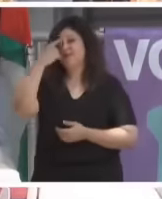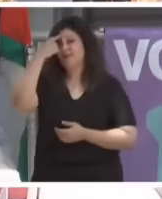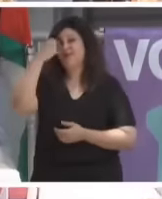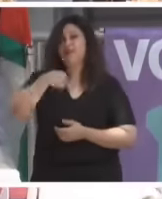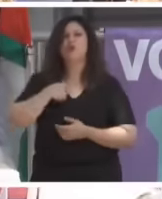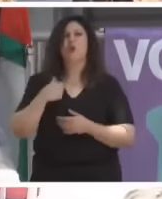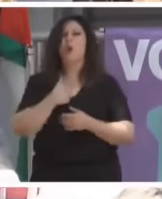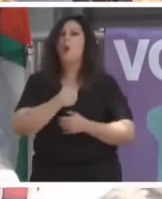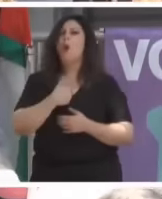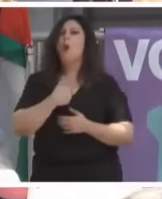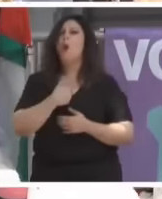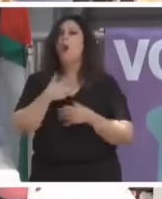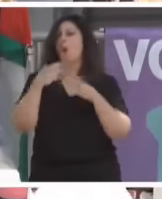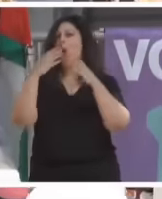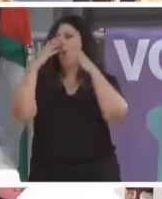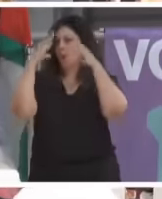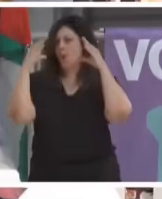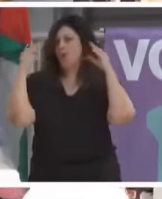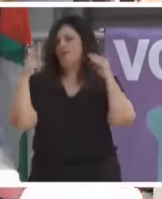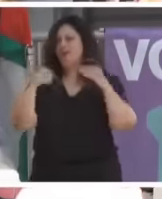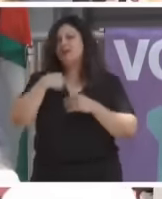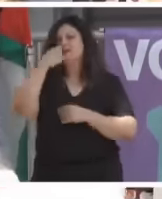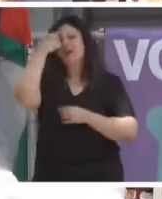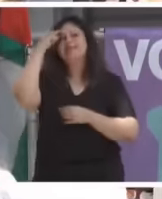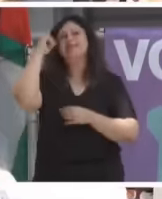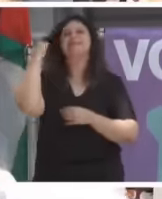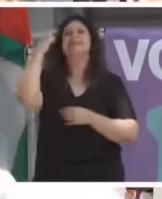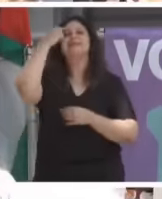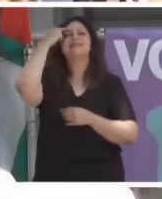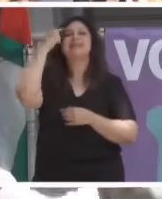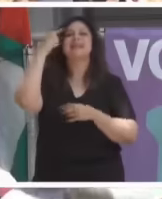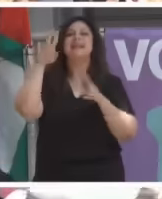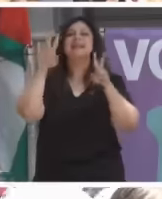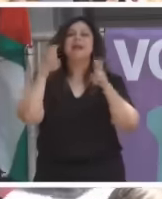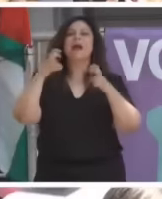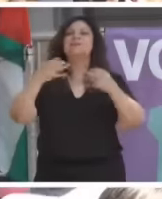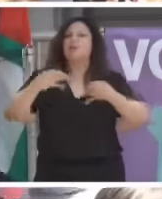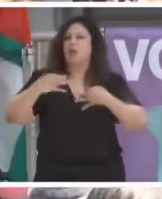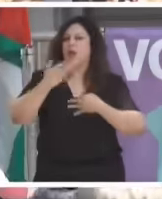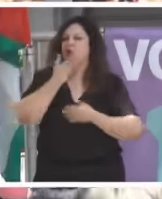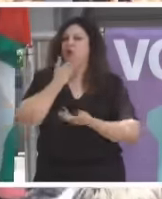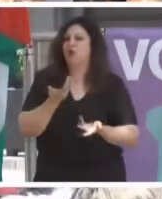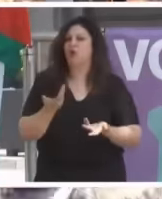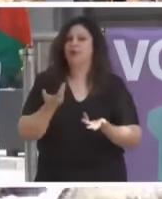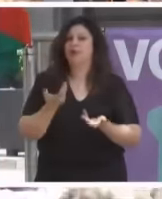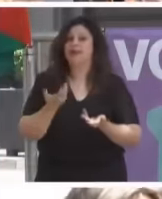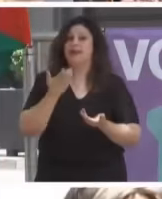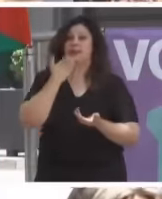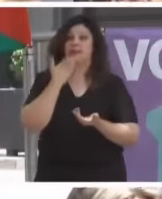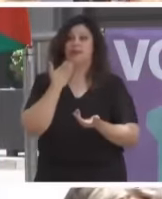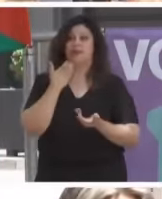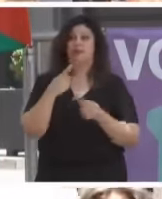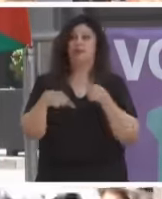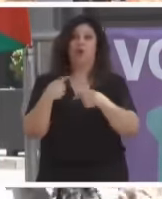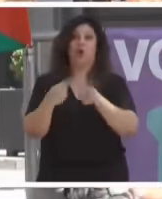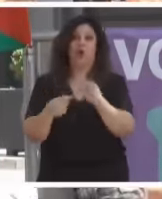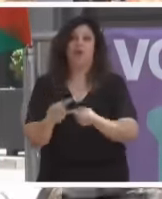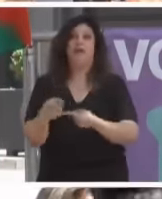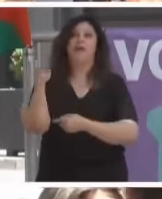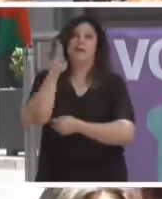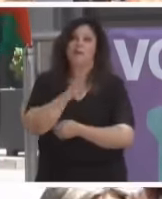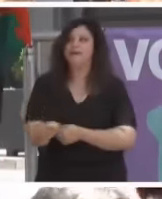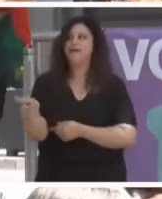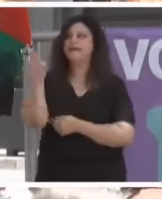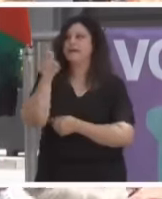no soy guardia civil, pues sé a lo que nos enfrentamos en materia de seguridad. Claro, si nos están diciendo todos los días,